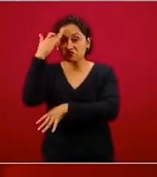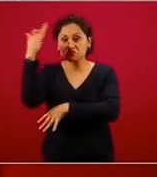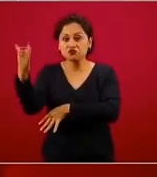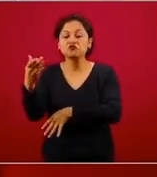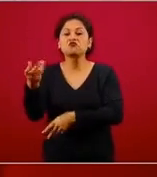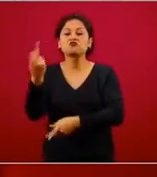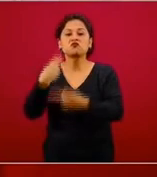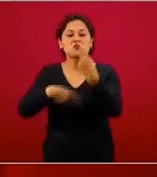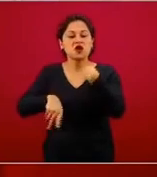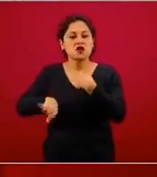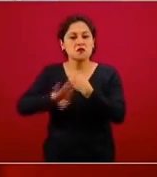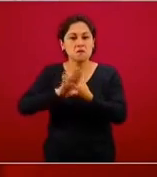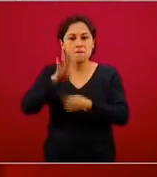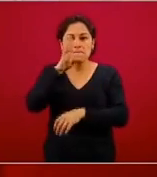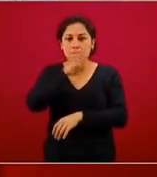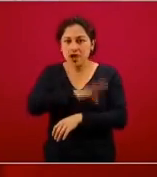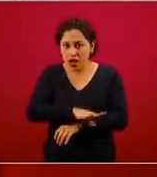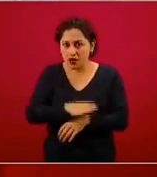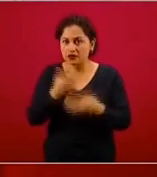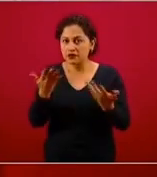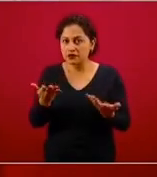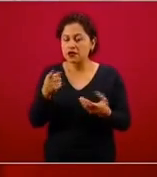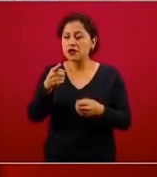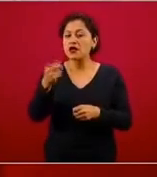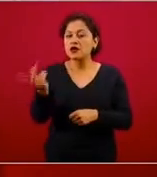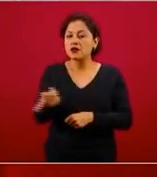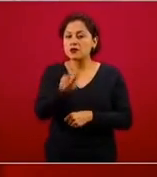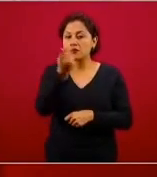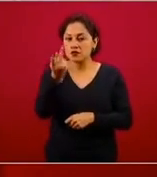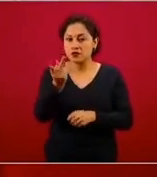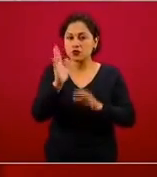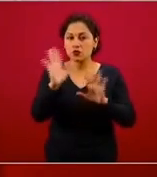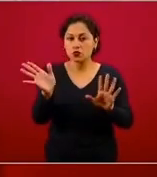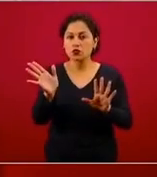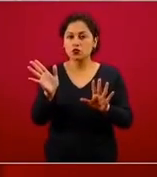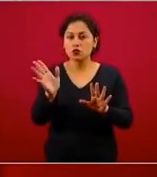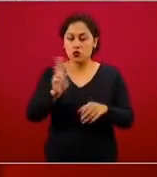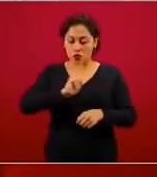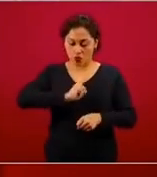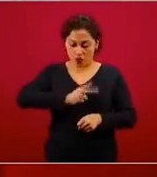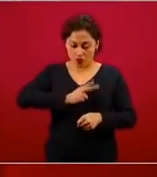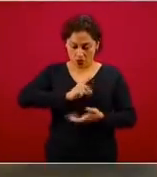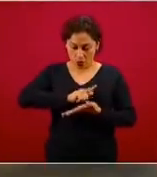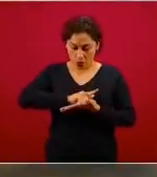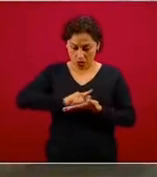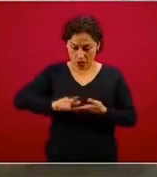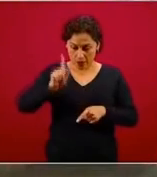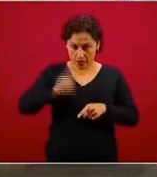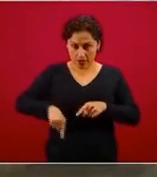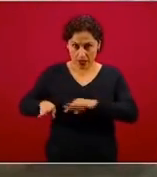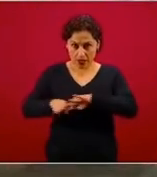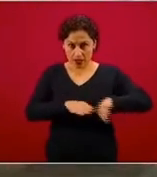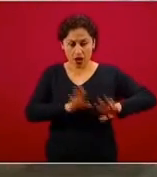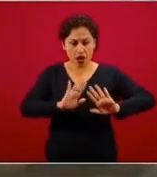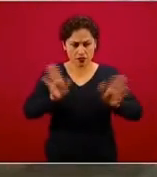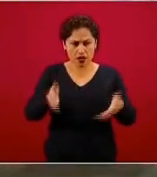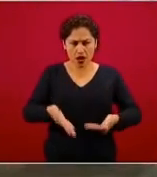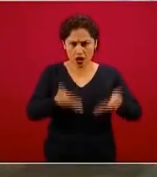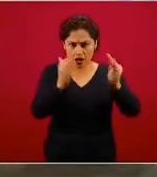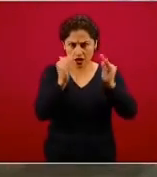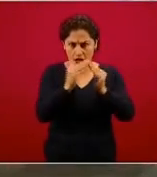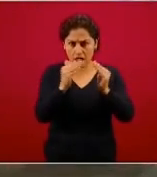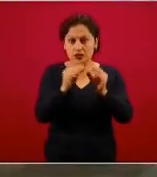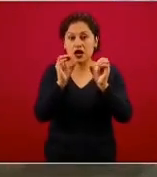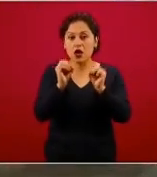da de patients with alta? these ¿Cuando ya problems? no tienen el virus o hasta que, por Are ejemplo, you going están to deal with sin them when they secuelas? don't have Gracias. the virus Sí, gracias. or not?